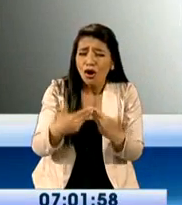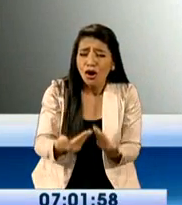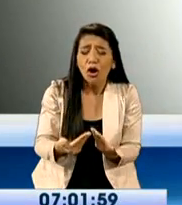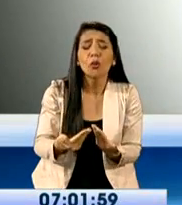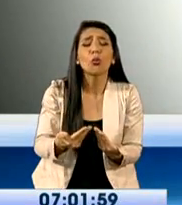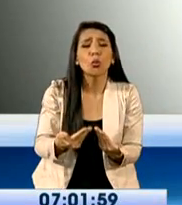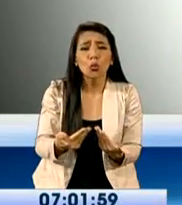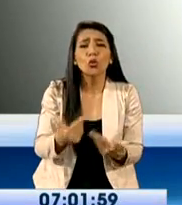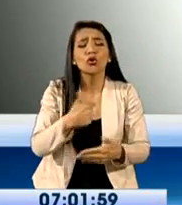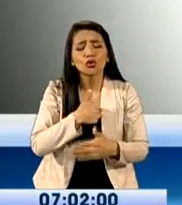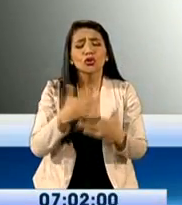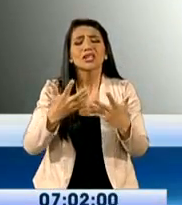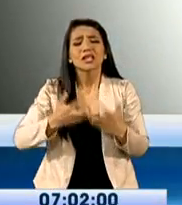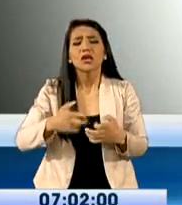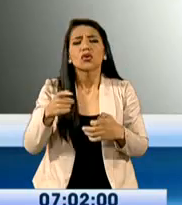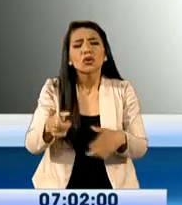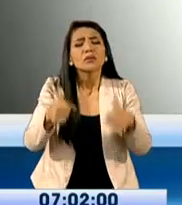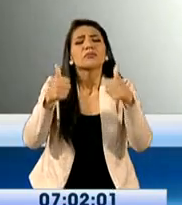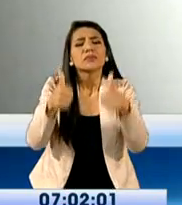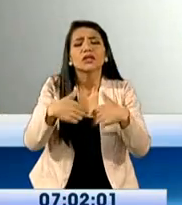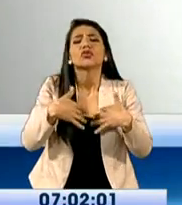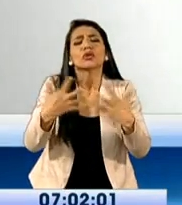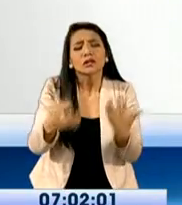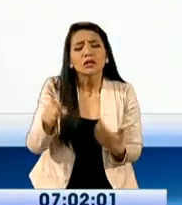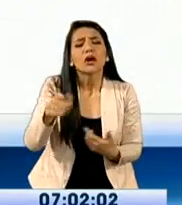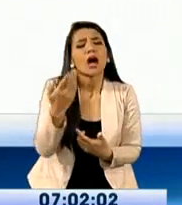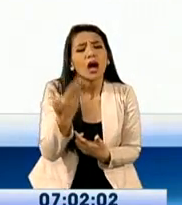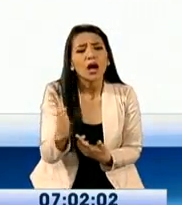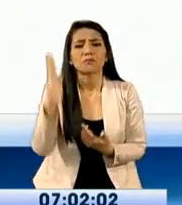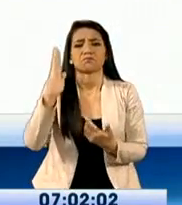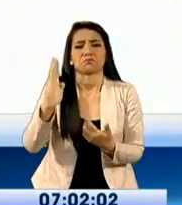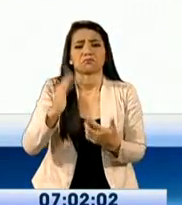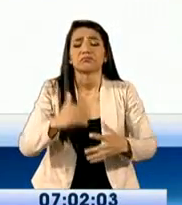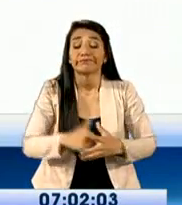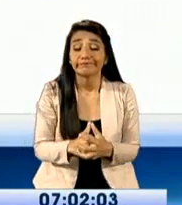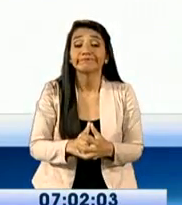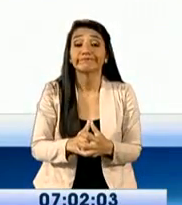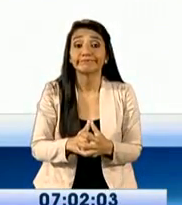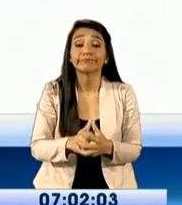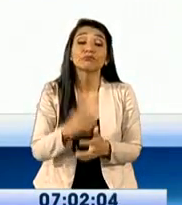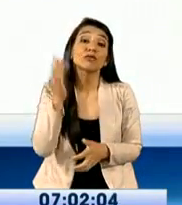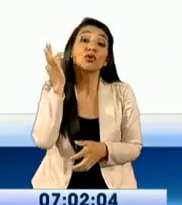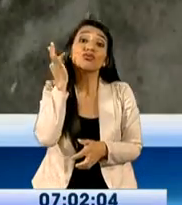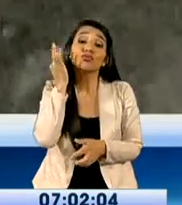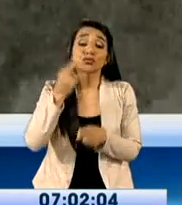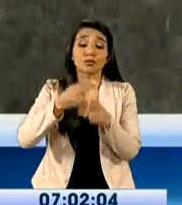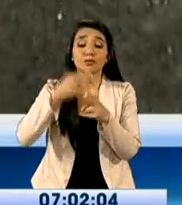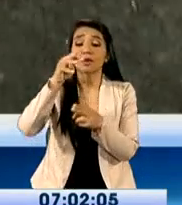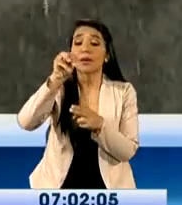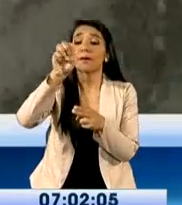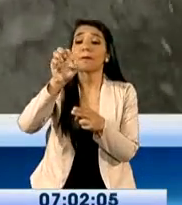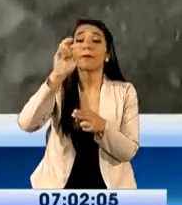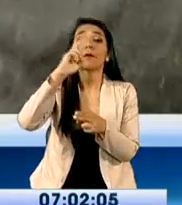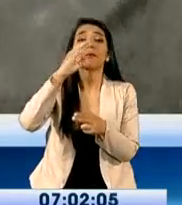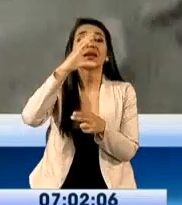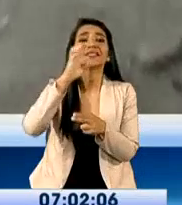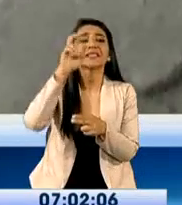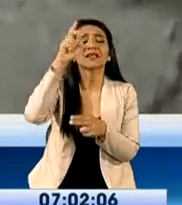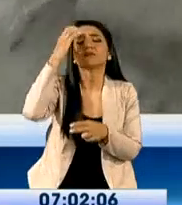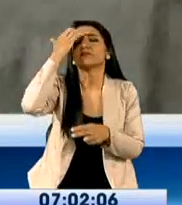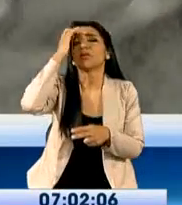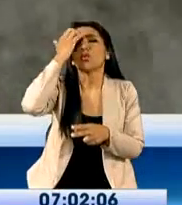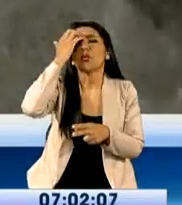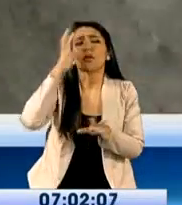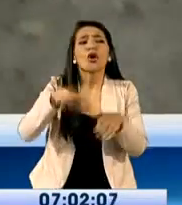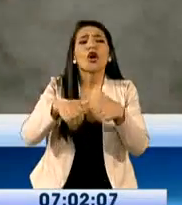Quiero que él se recupere, que él cambie. Mercedes ya no sabe qué inventarse para sacar a su hijo de los tentáculos de